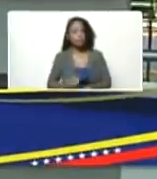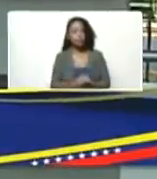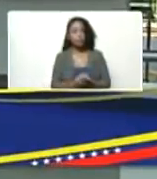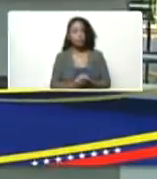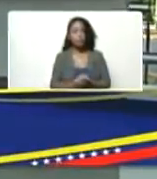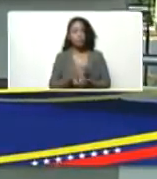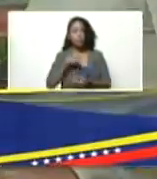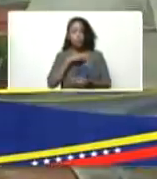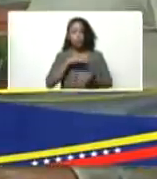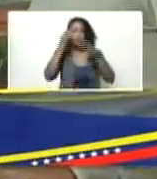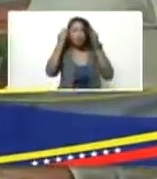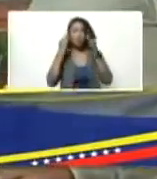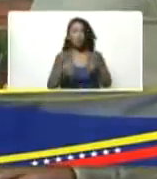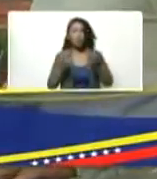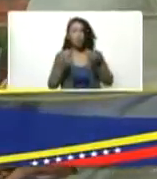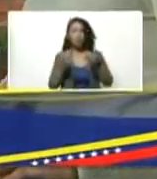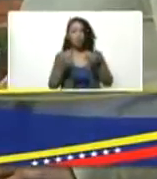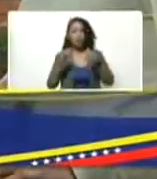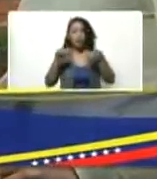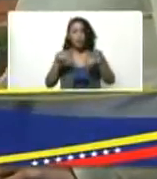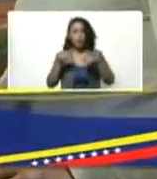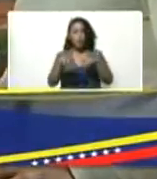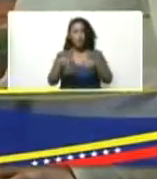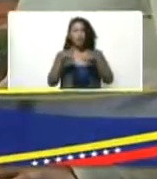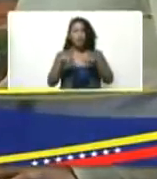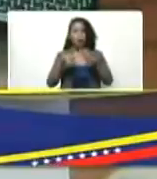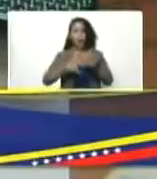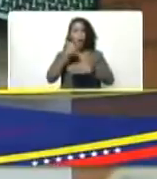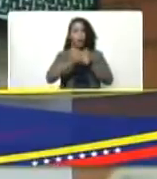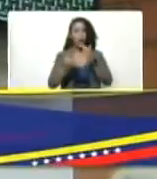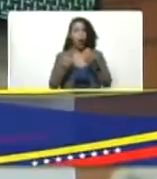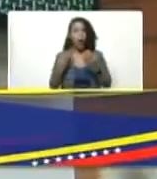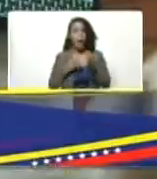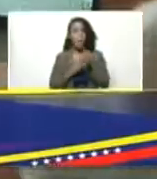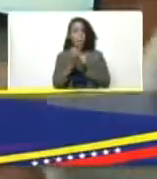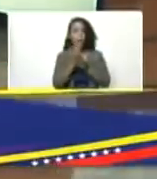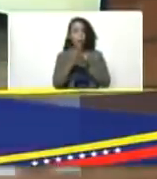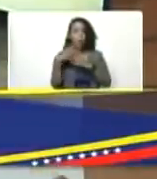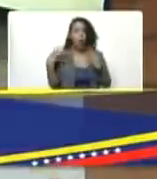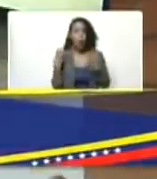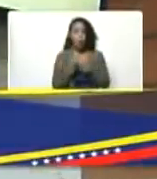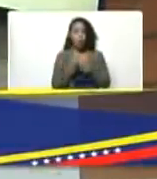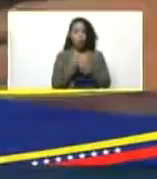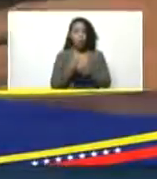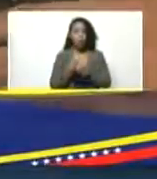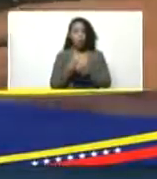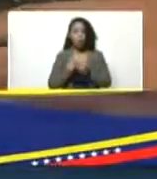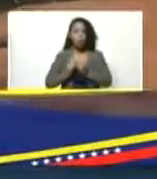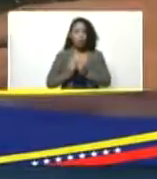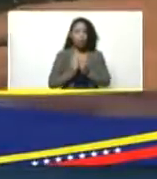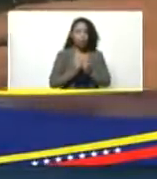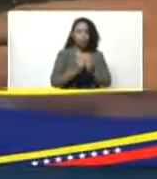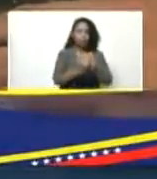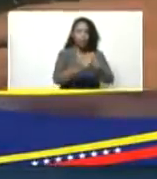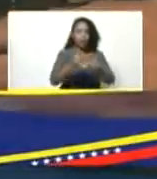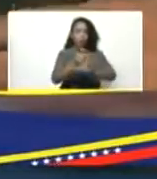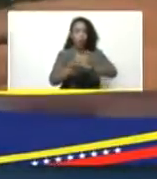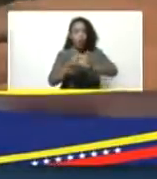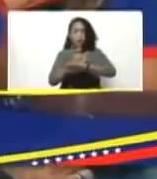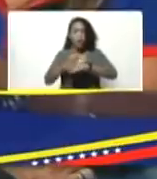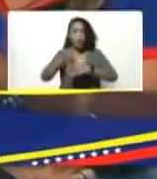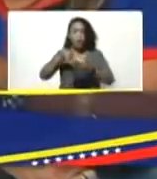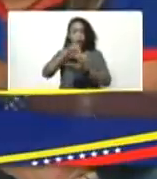estamos seguros que con este hermoso proyecto de Emprender Juntos, la compañía del gobierno